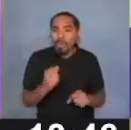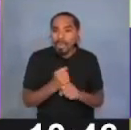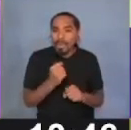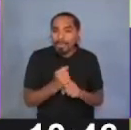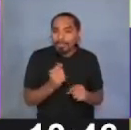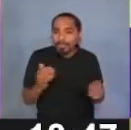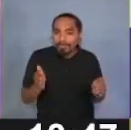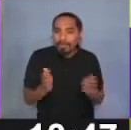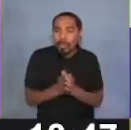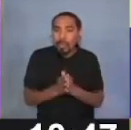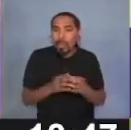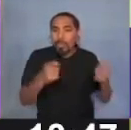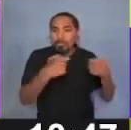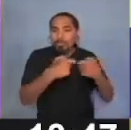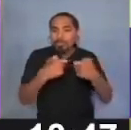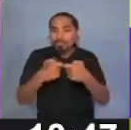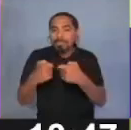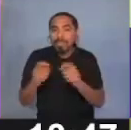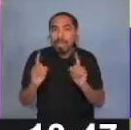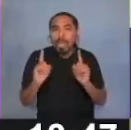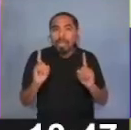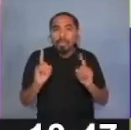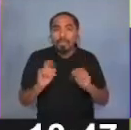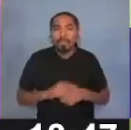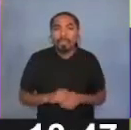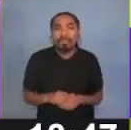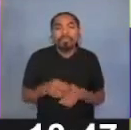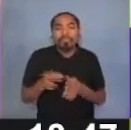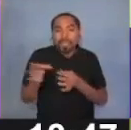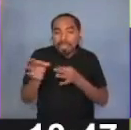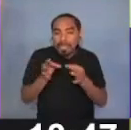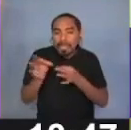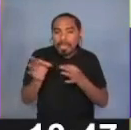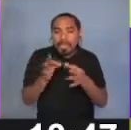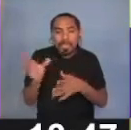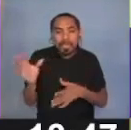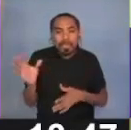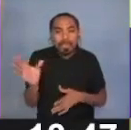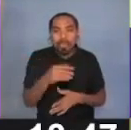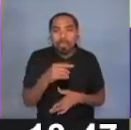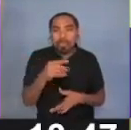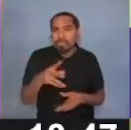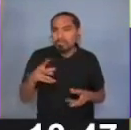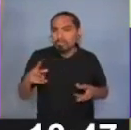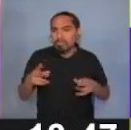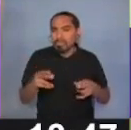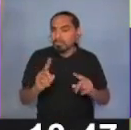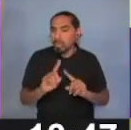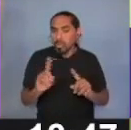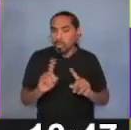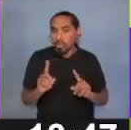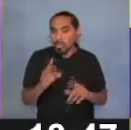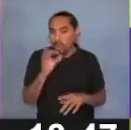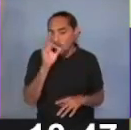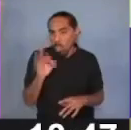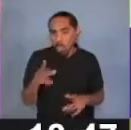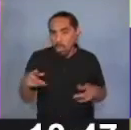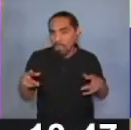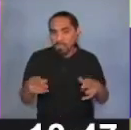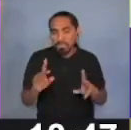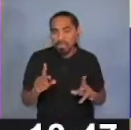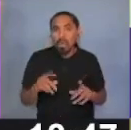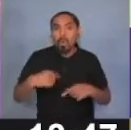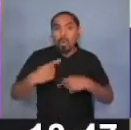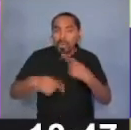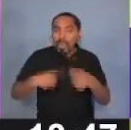los gremios y dialogando con todos ellos. Así que, bueno, por supuesto, eso nunca se cortó y sigue la idea de seguir